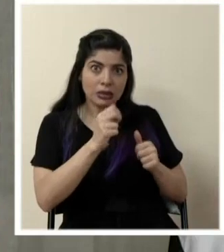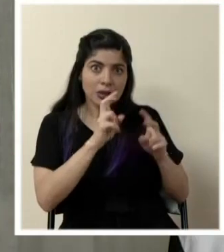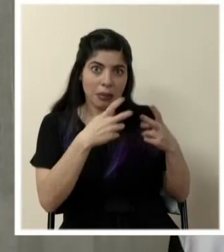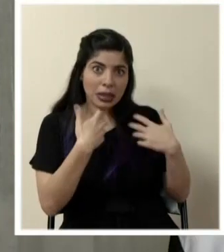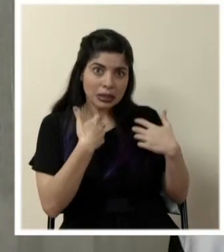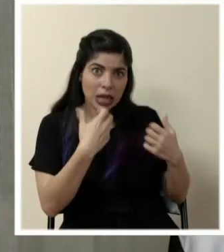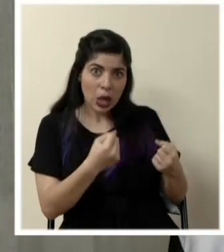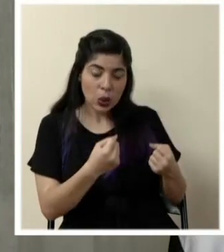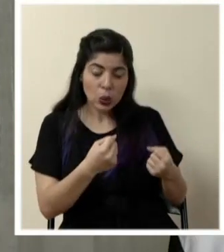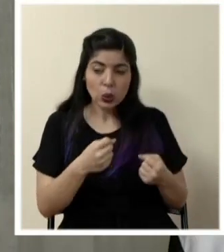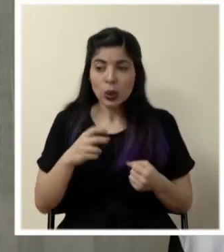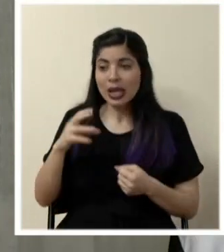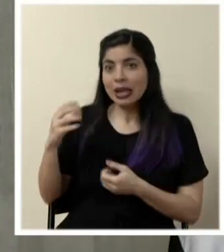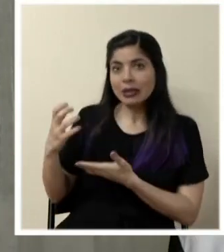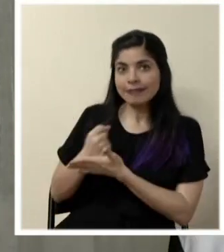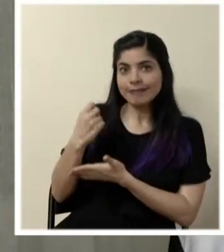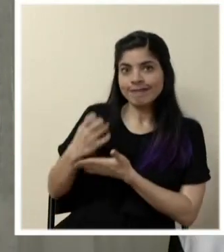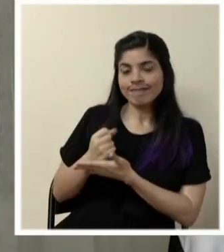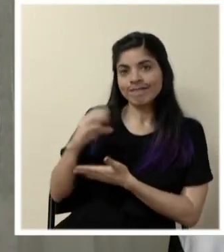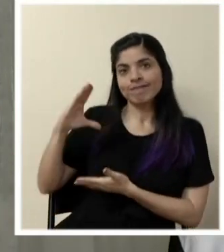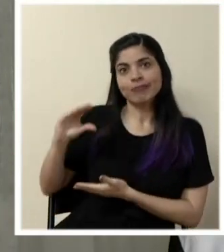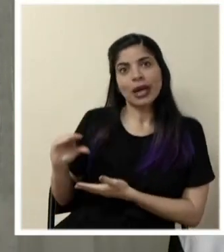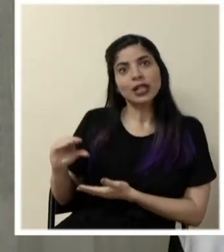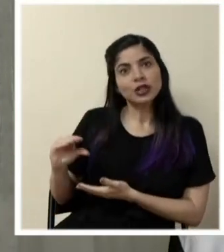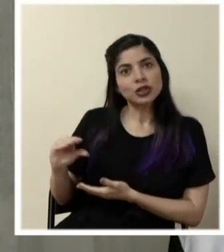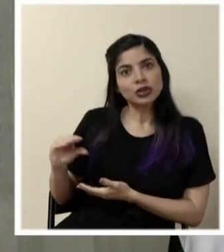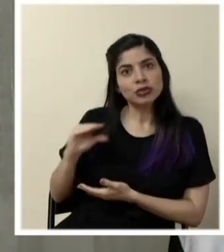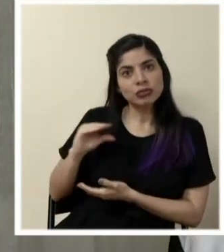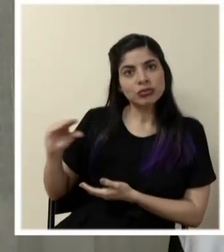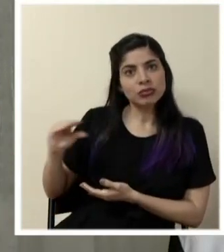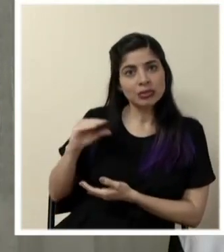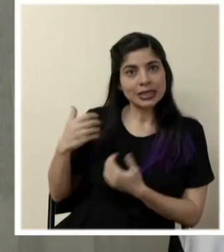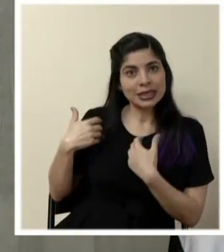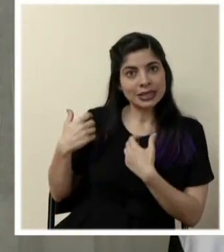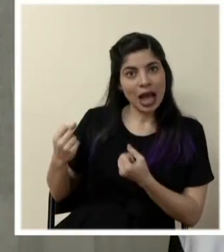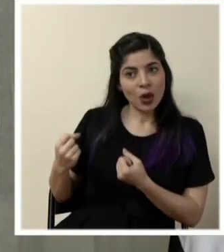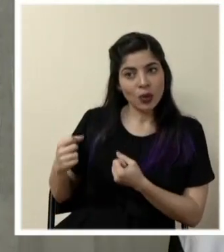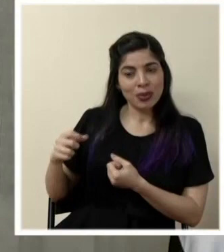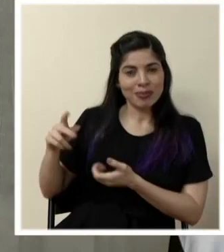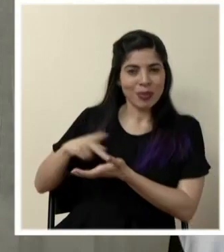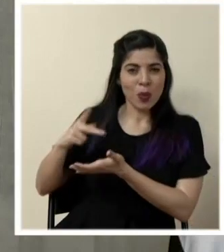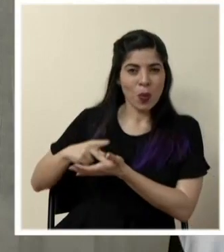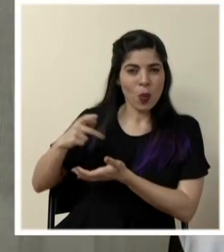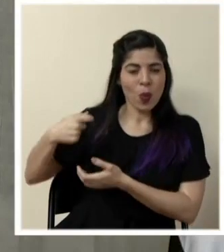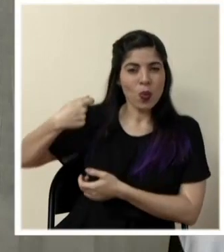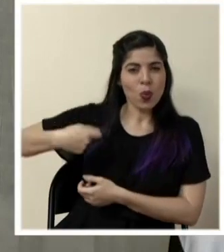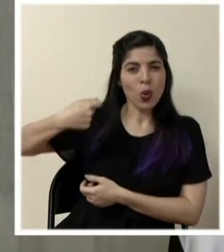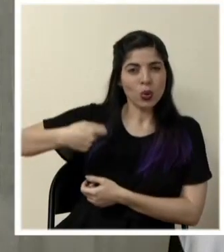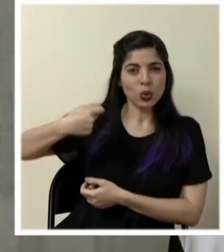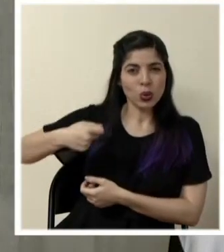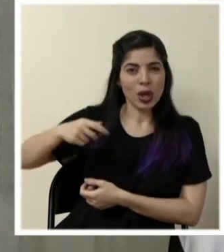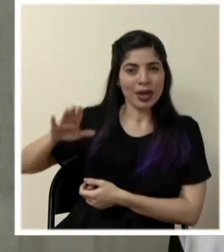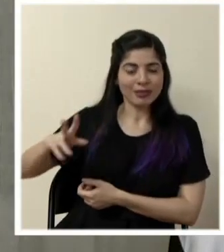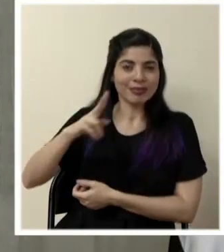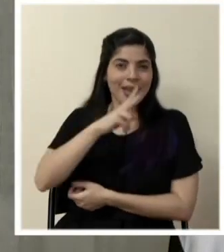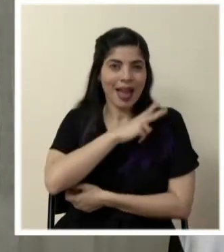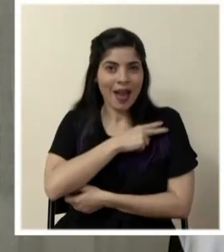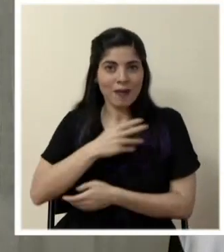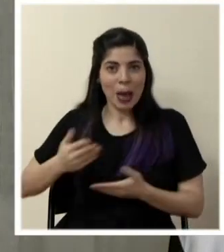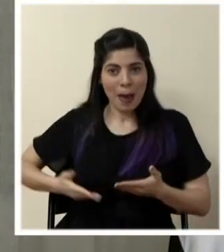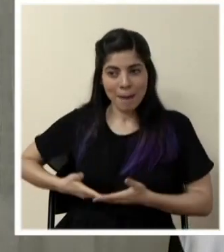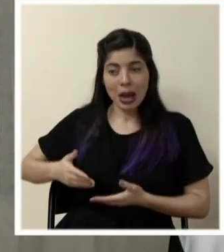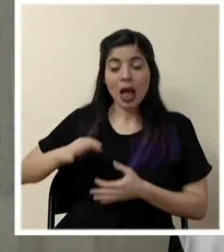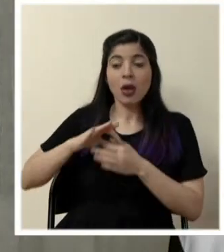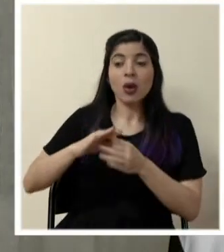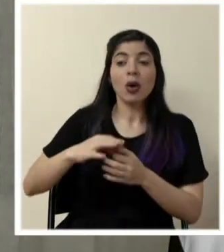salud y menor ingreso en ambos, tanto en el área de salud, en las cuotas obrero-patronales relacionadas a salud y las relacionadas